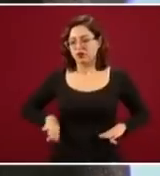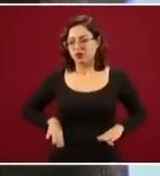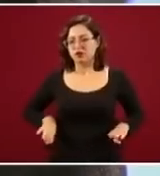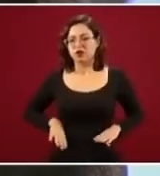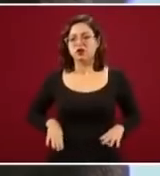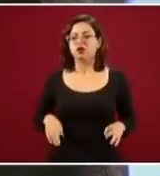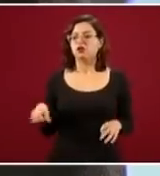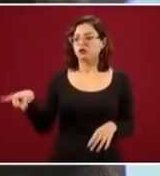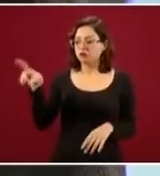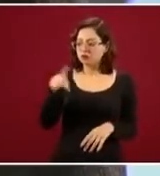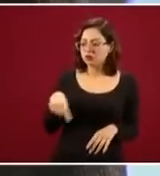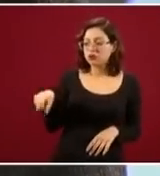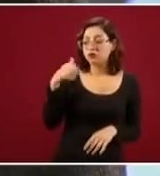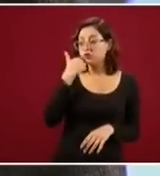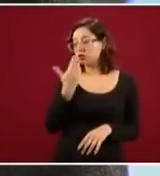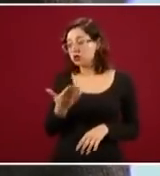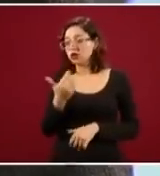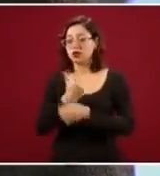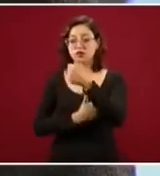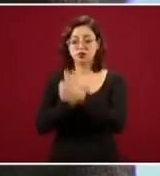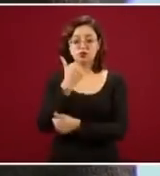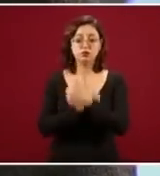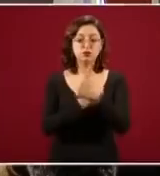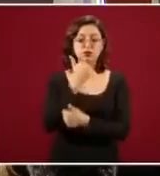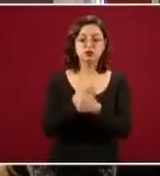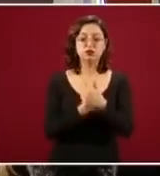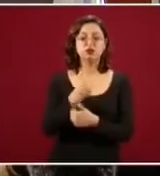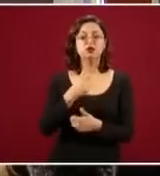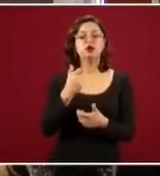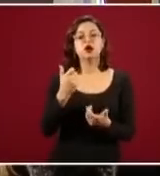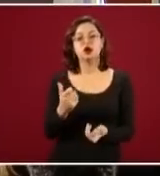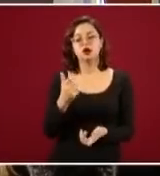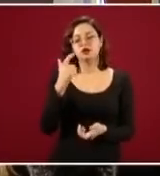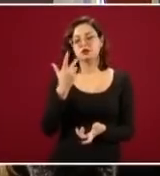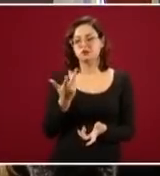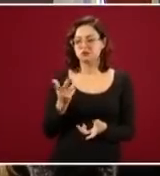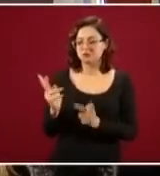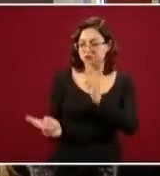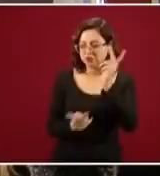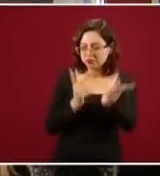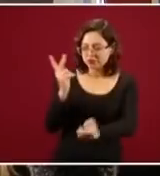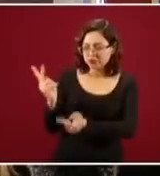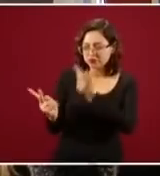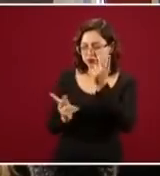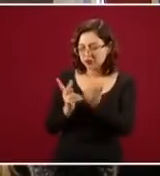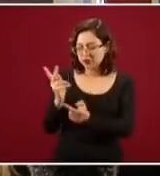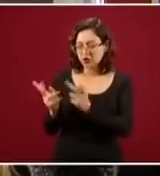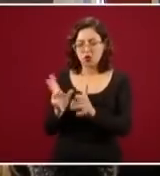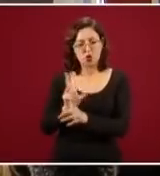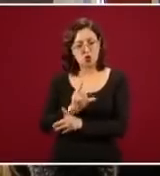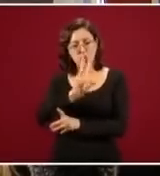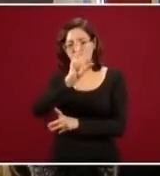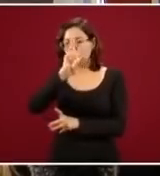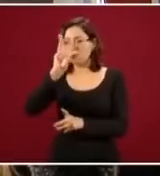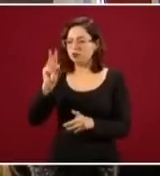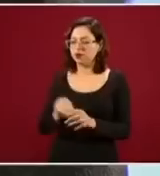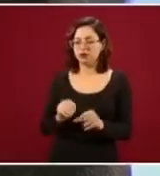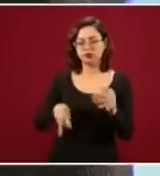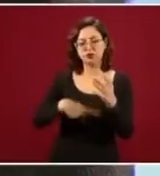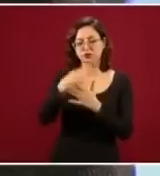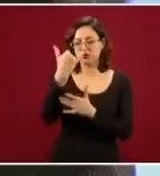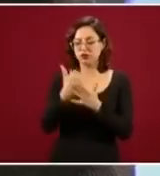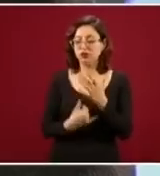los posibles licitantes para ir solventando aspectos técnicos, económicos, administrativos, todos los detalles del